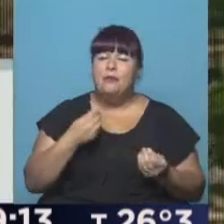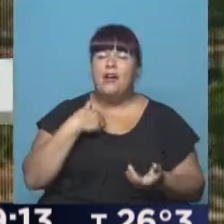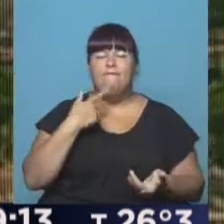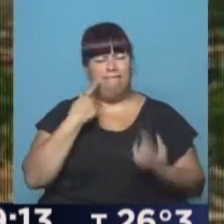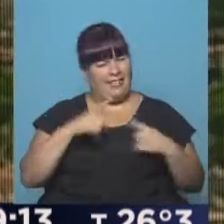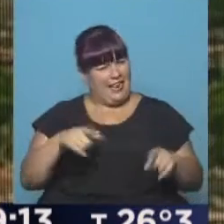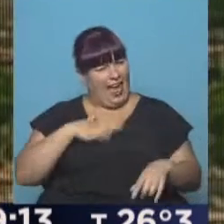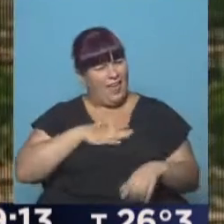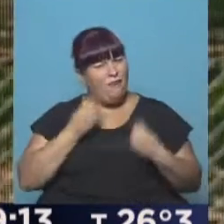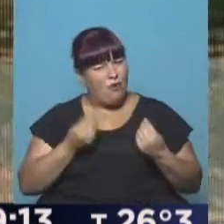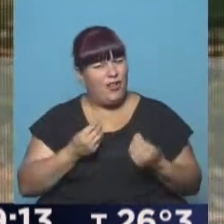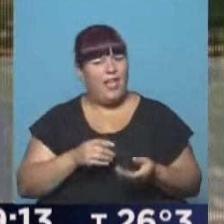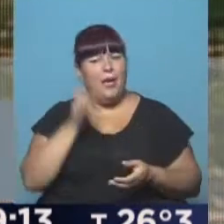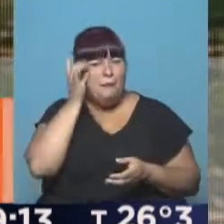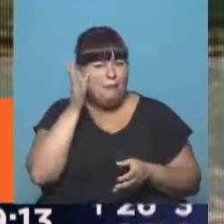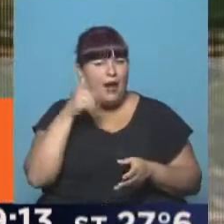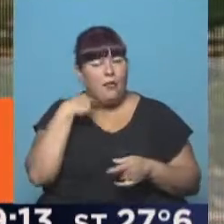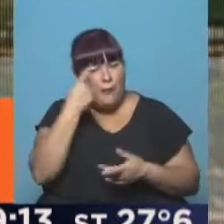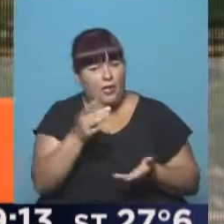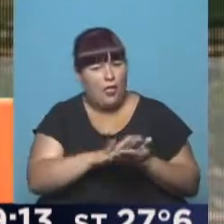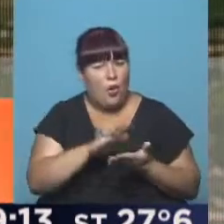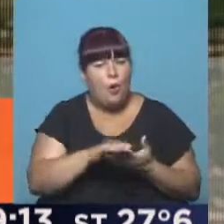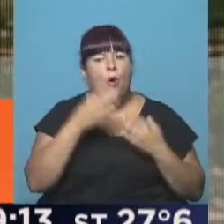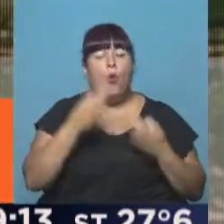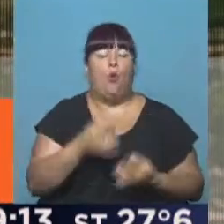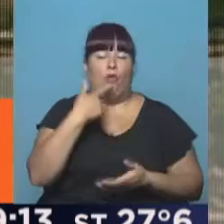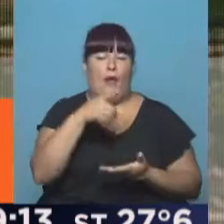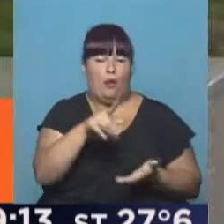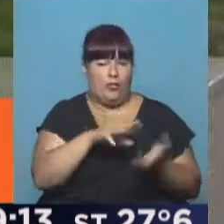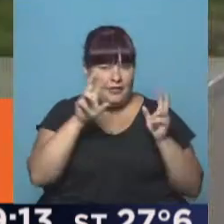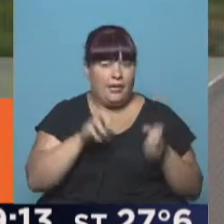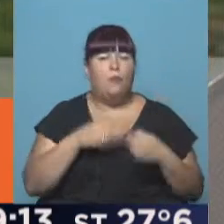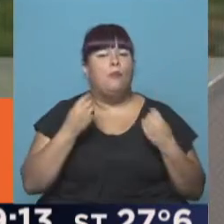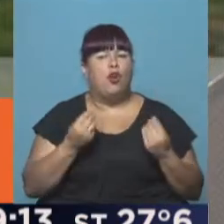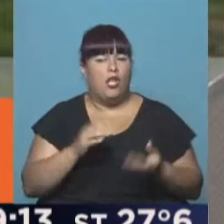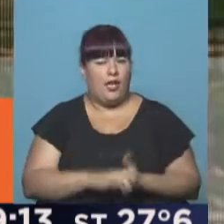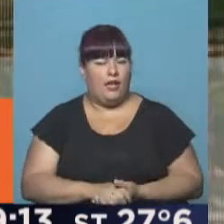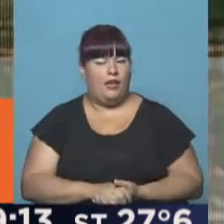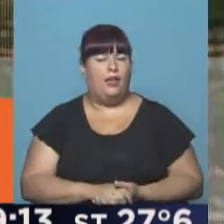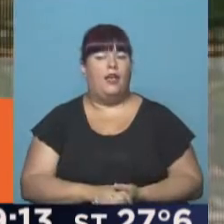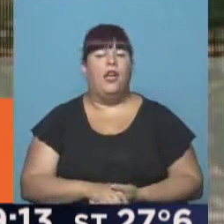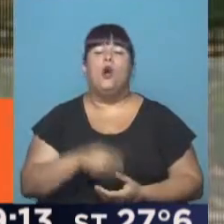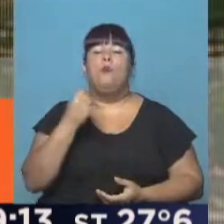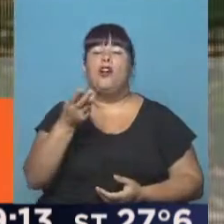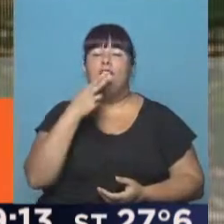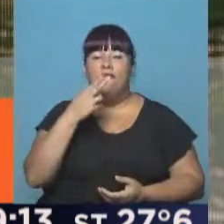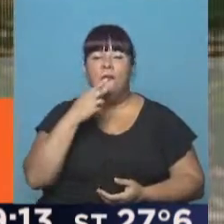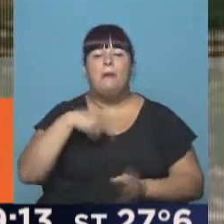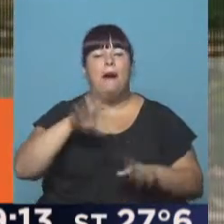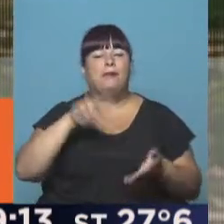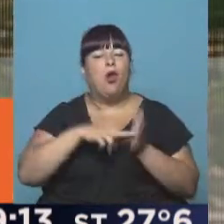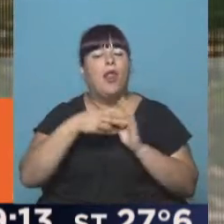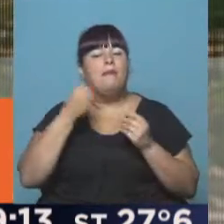mí me llamó muchísimo la atención. Perdone que le haga la repregunta ahora, pero justo tocaste el tema. ¿Por qué? Porque el tabaquismo afecta